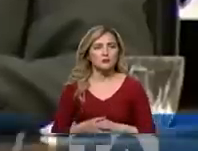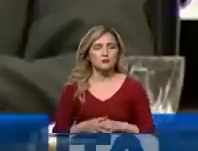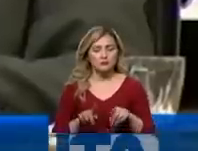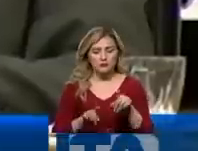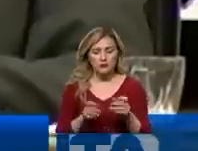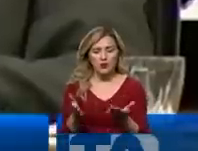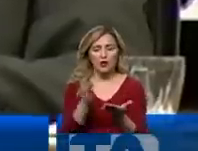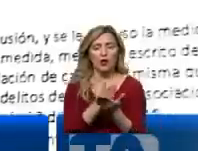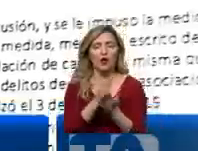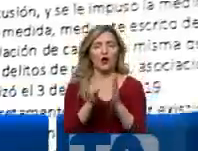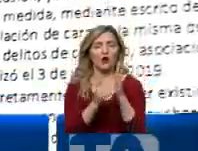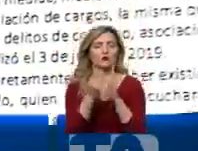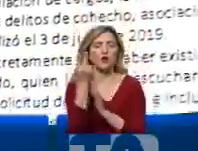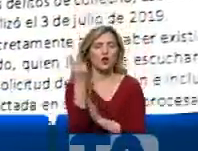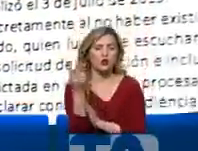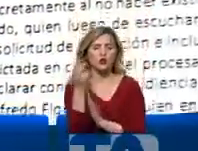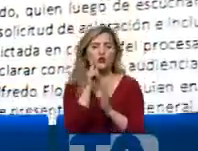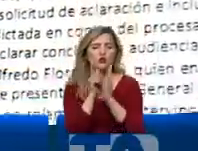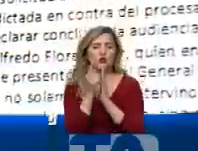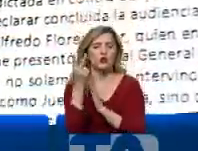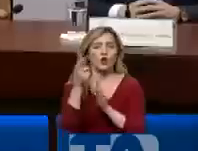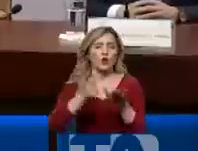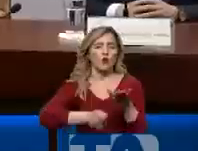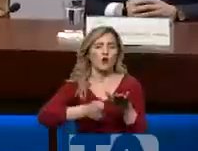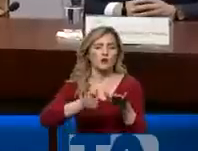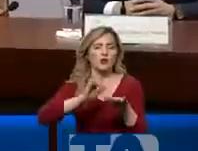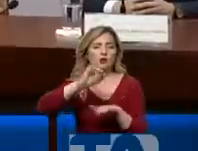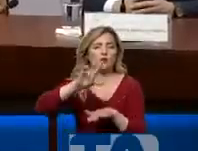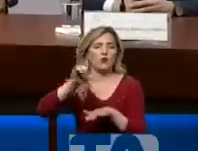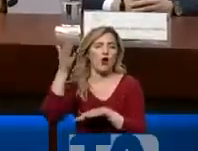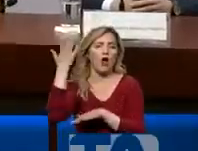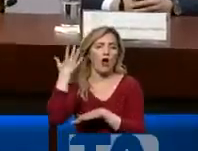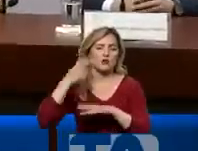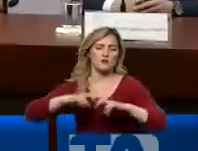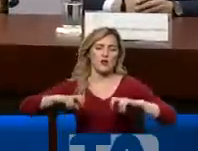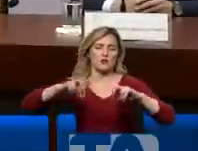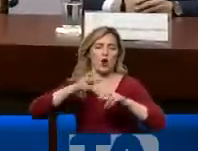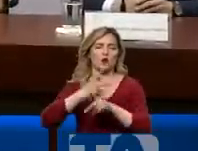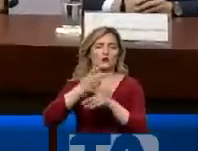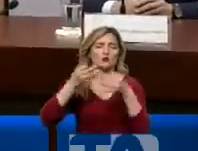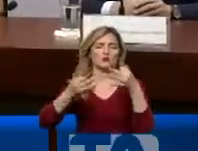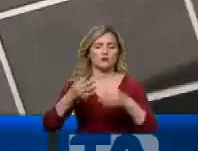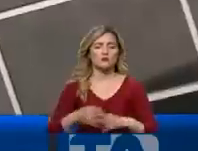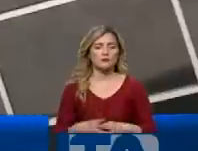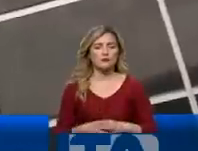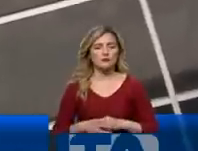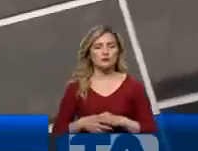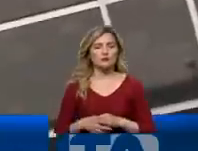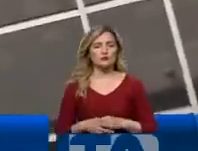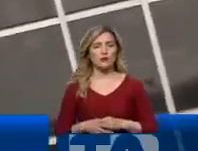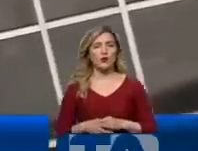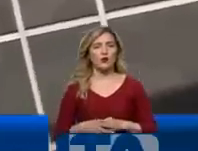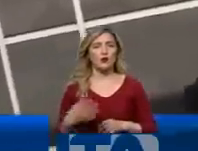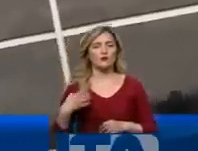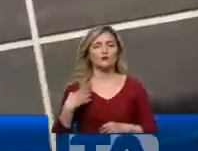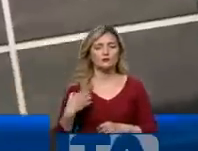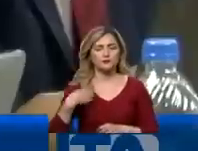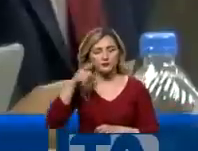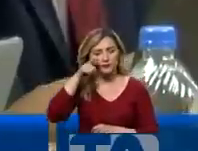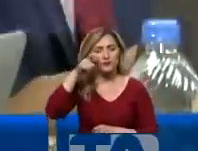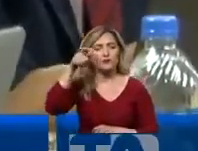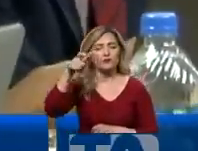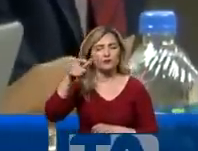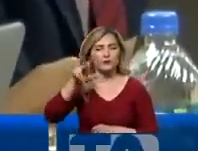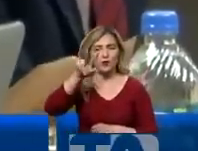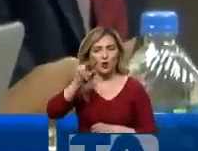administrativo en contra de los dos jueces nacionales se abrió en julio pasado dentro del Consejo de la Judicatura, según la queja de Fiscalía,